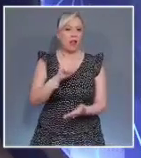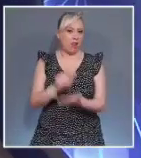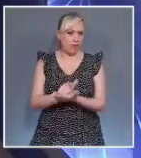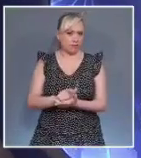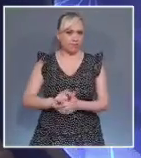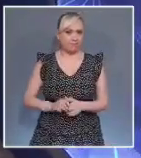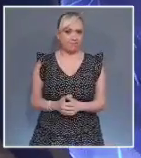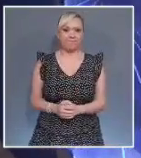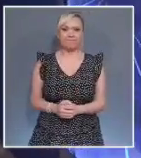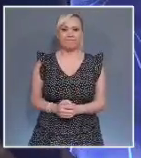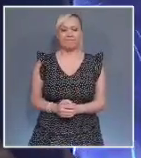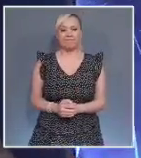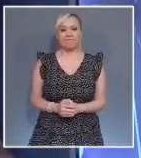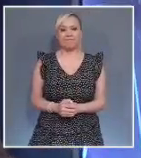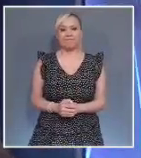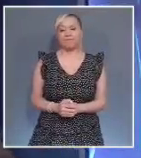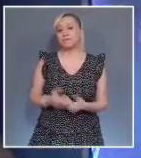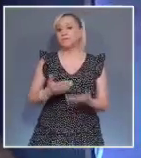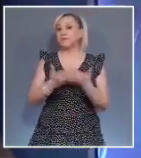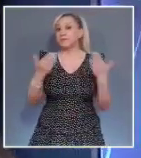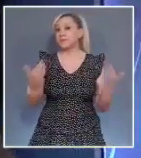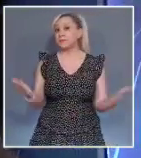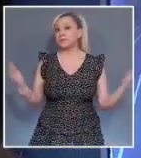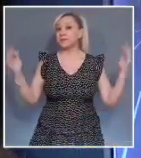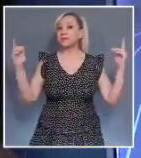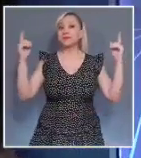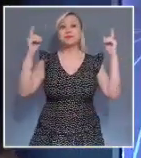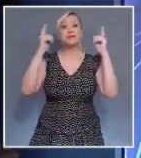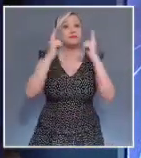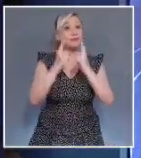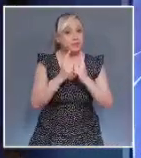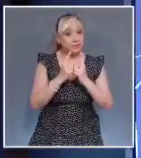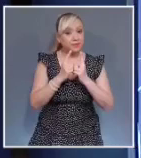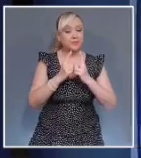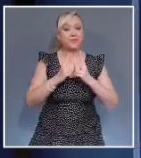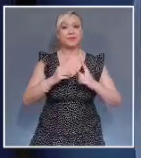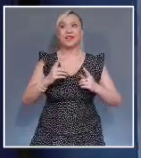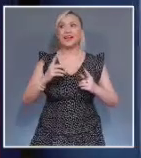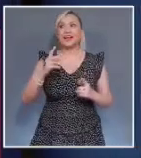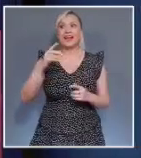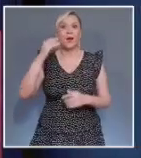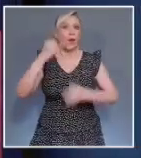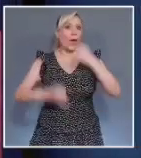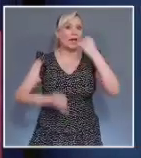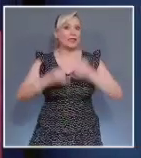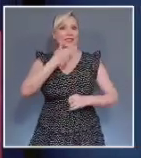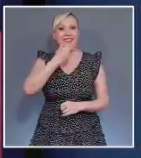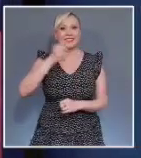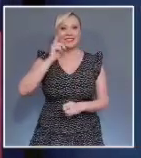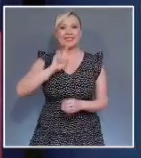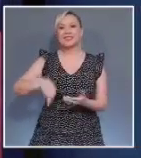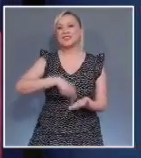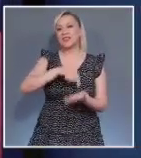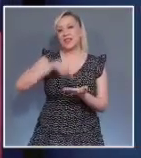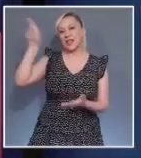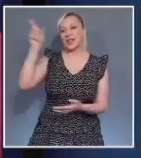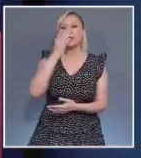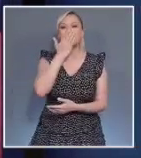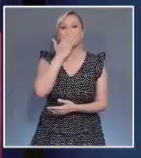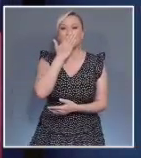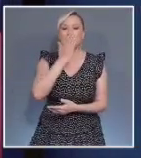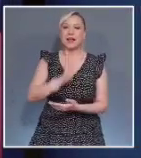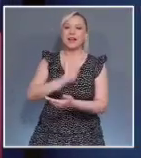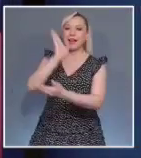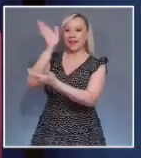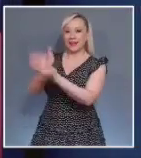Y durante un encuentro que sostuvo con juzgadoras y juzgadores federales con residencia en Sonora, la ministra presidenta